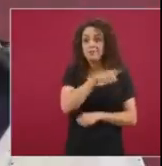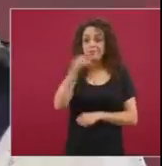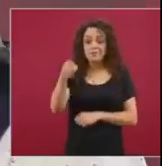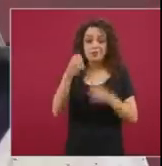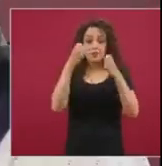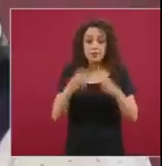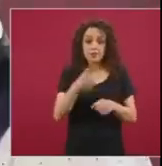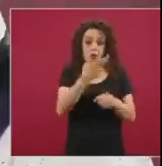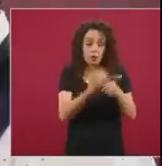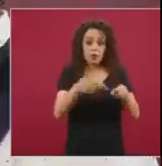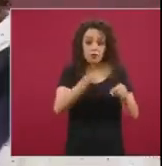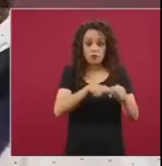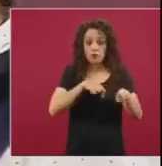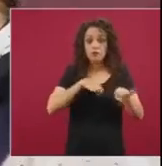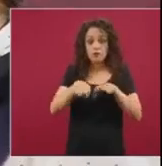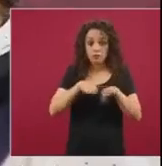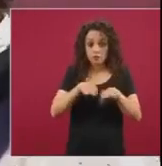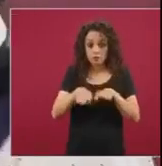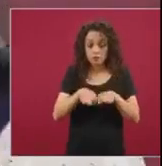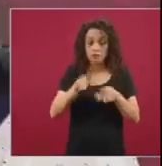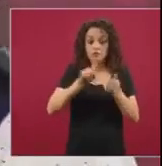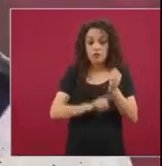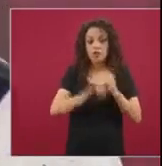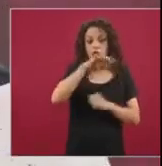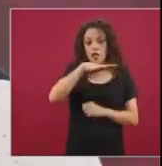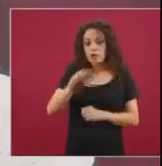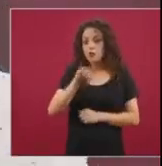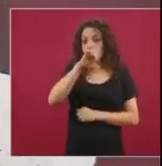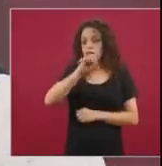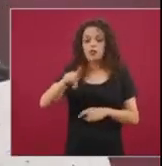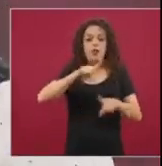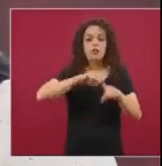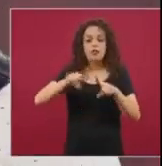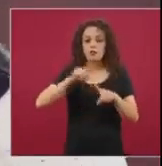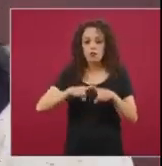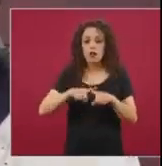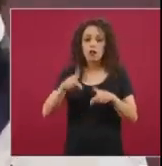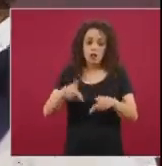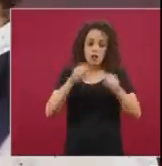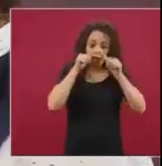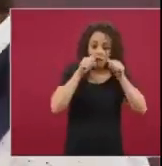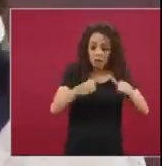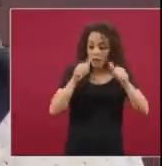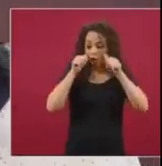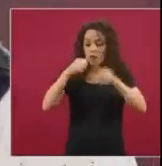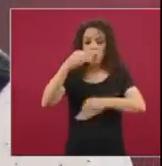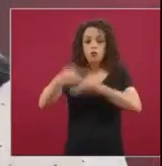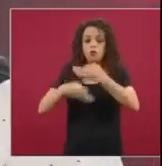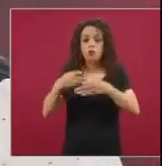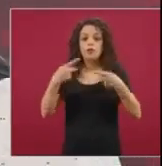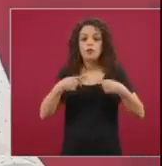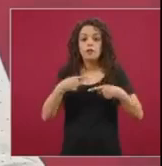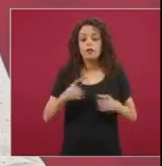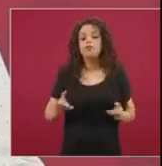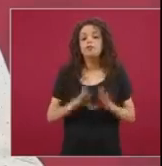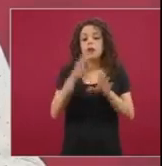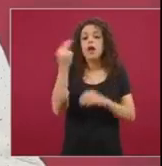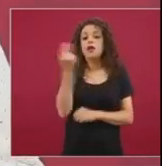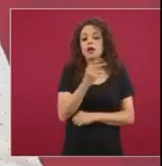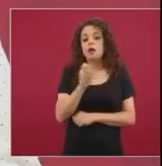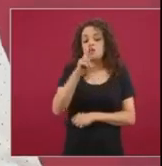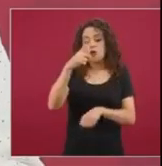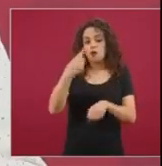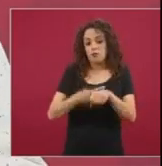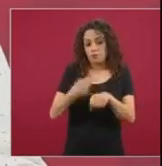de seguridad social que están atendiéndonos a todos y todas las que así lo requiramos. Si yo algún día